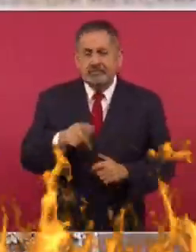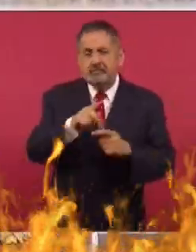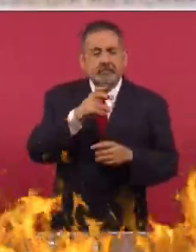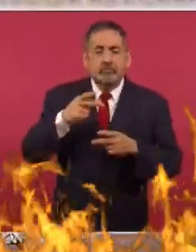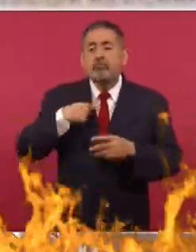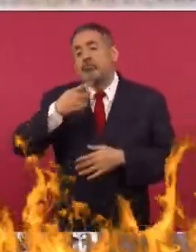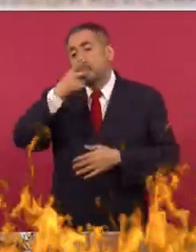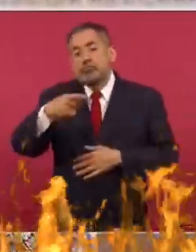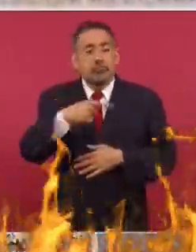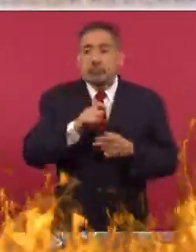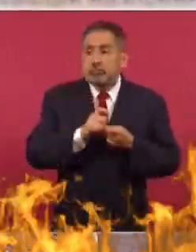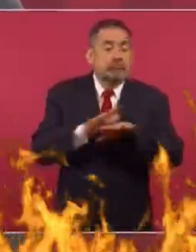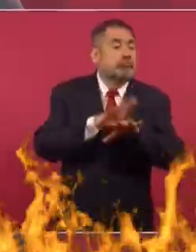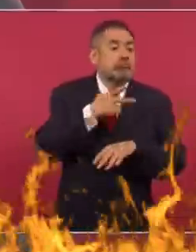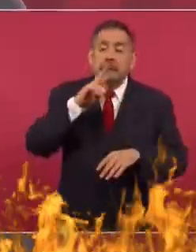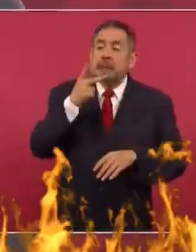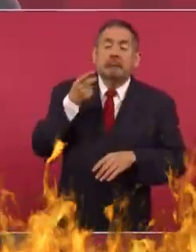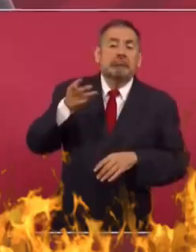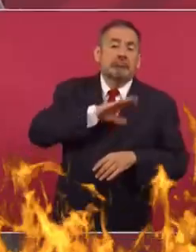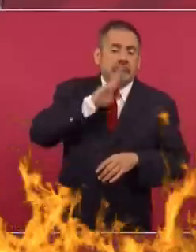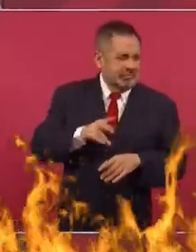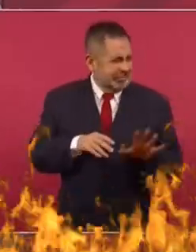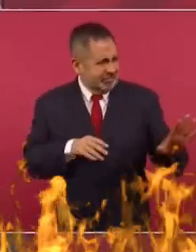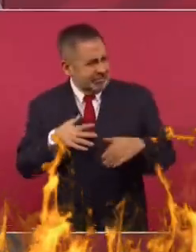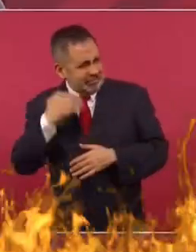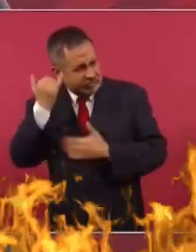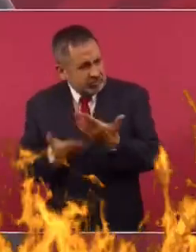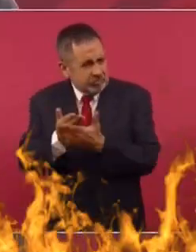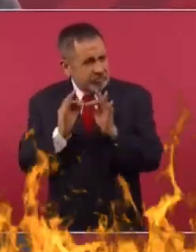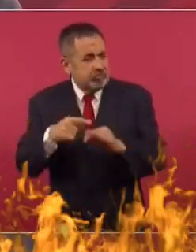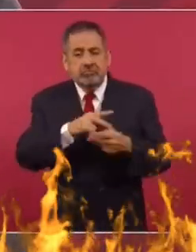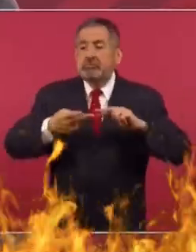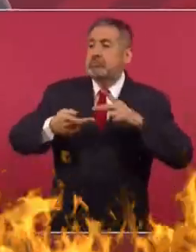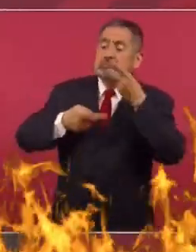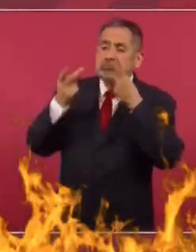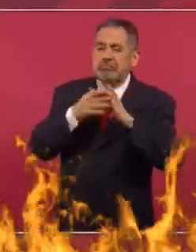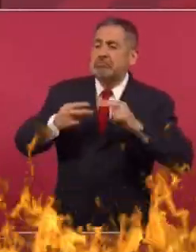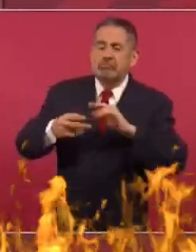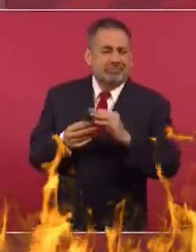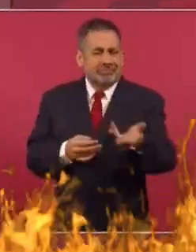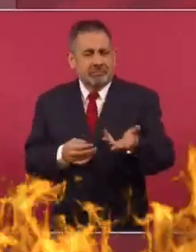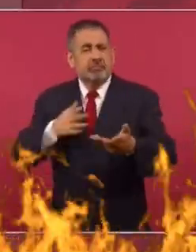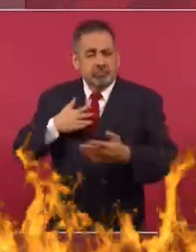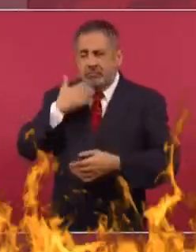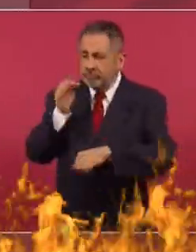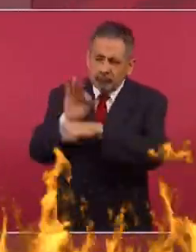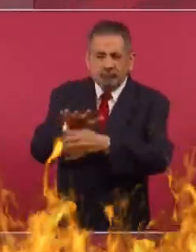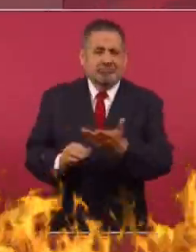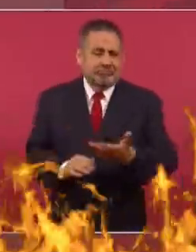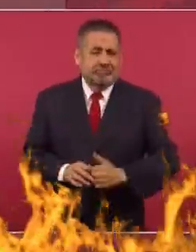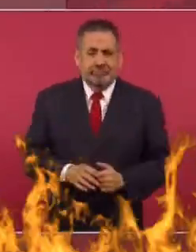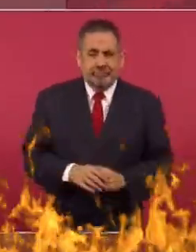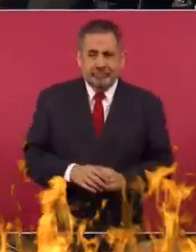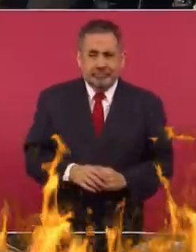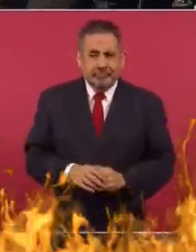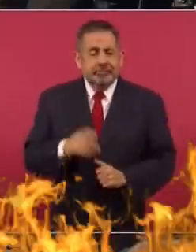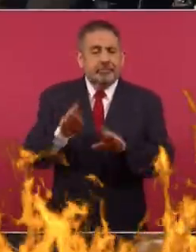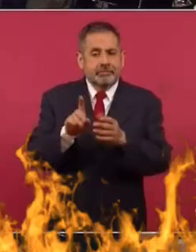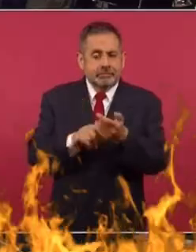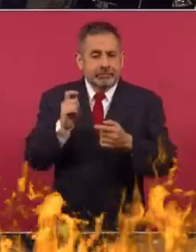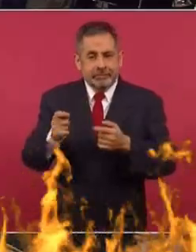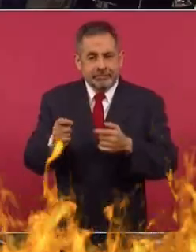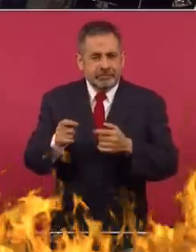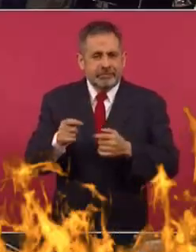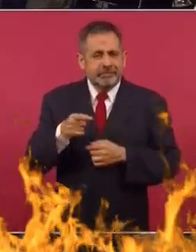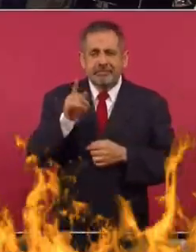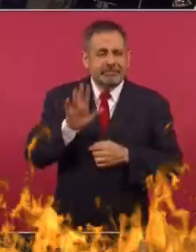tergiversado todo lo que nosotros proponemos para apoyar, respetar, proteger a las mujeres. Resulta que